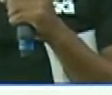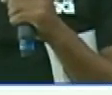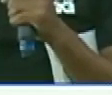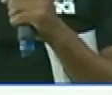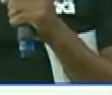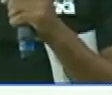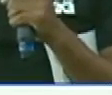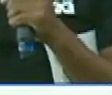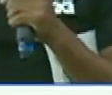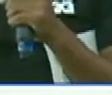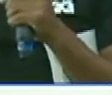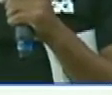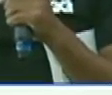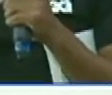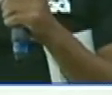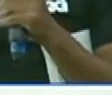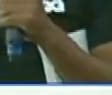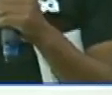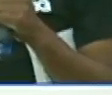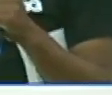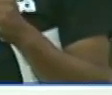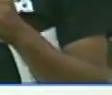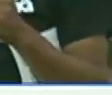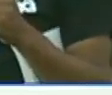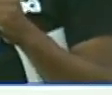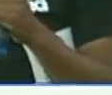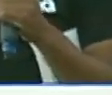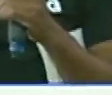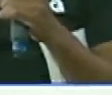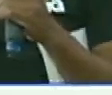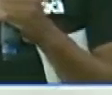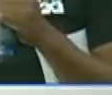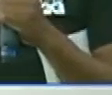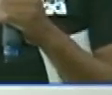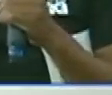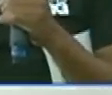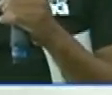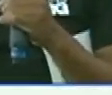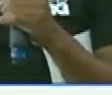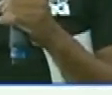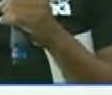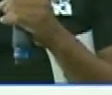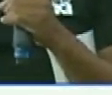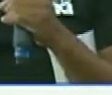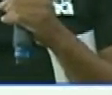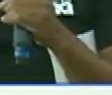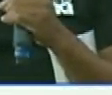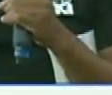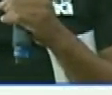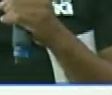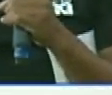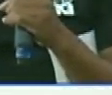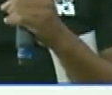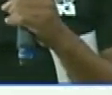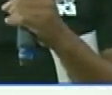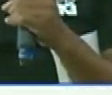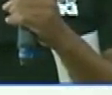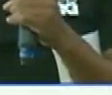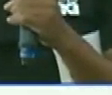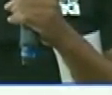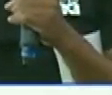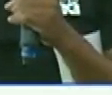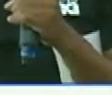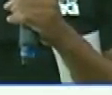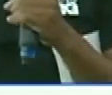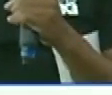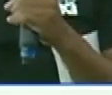Ahora, ten la seguridad que mañana a primera hora, al amanecer, el